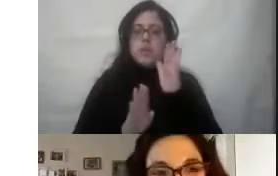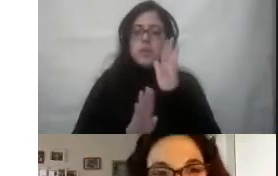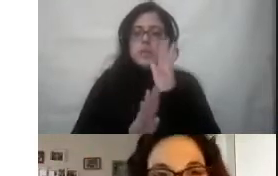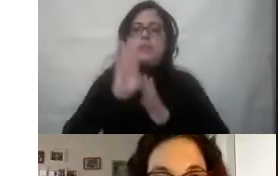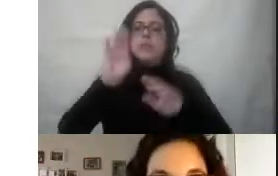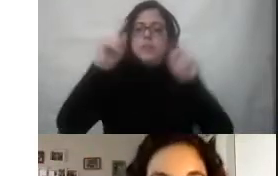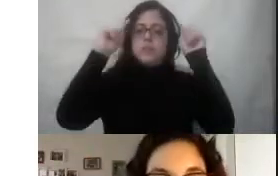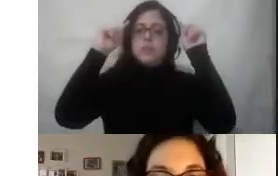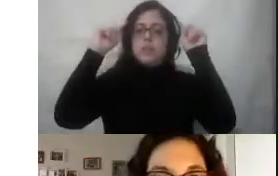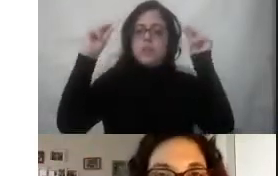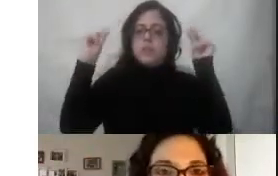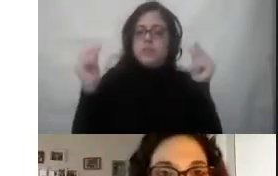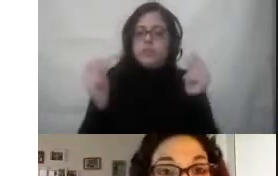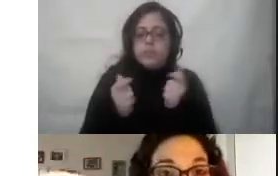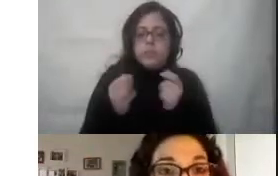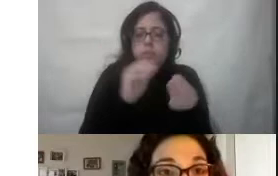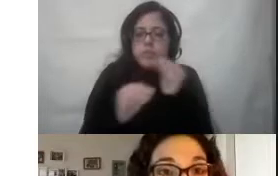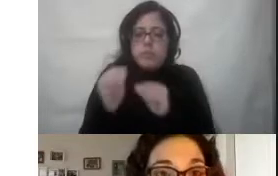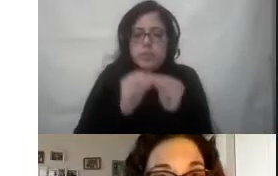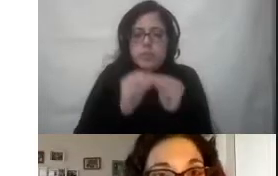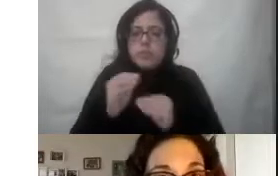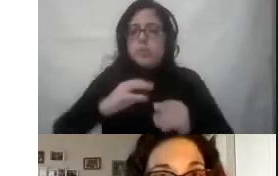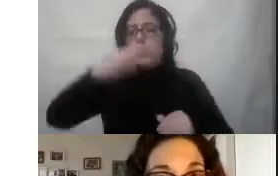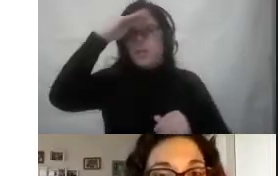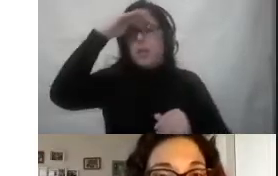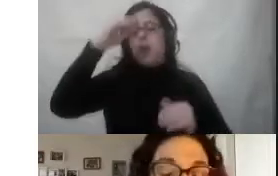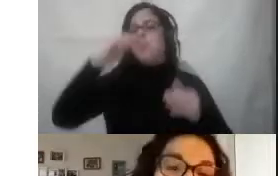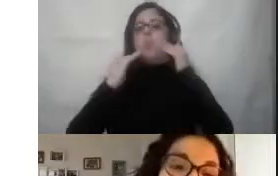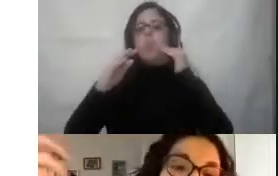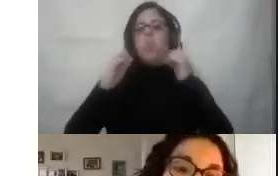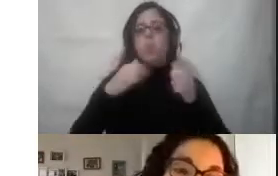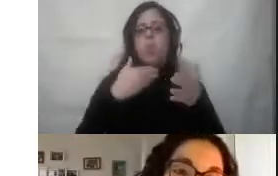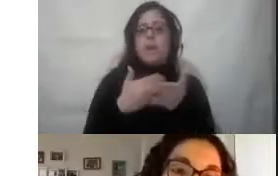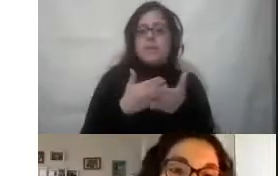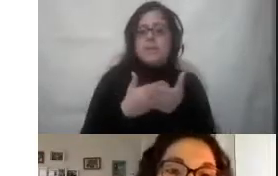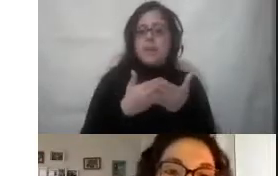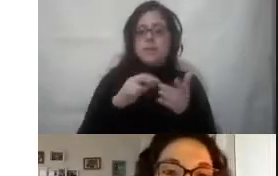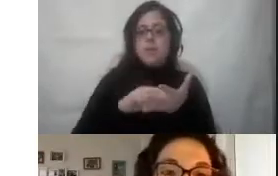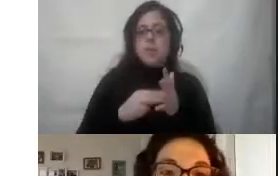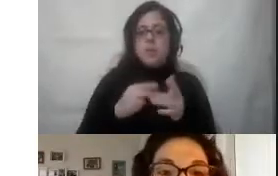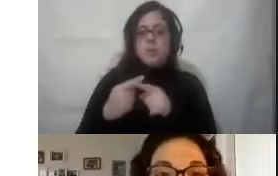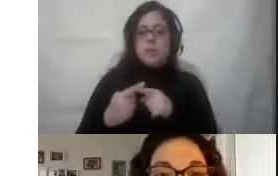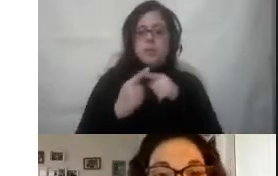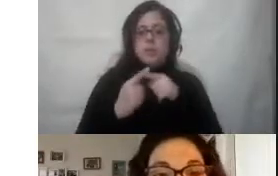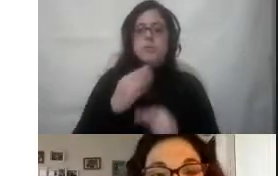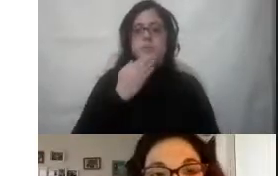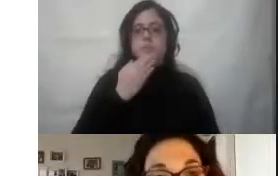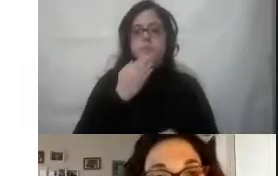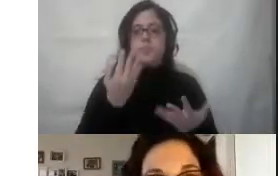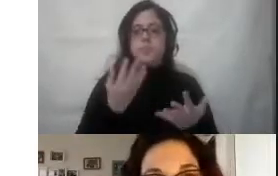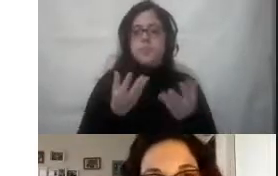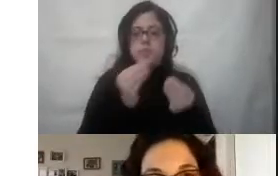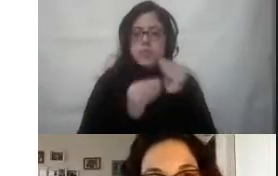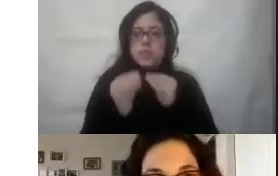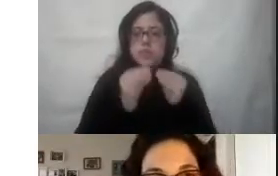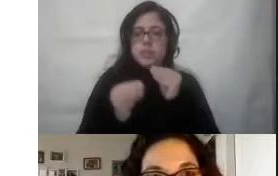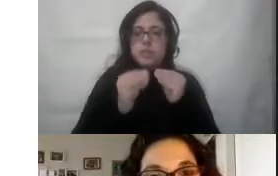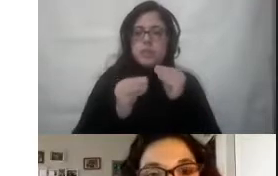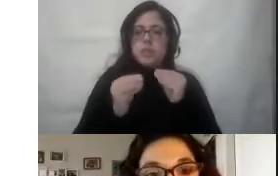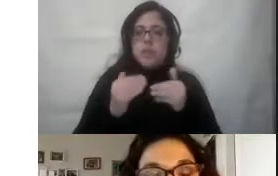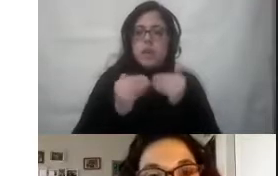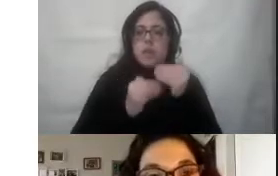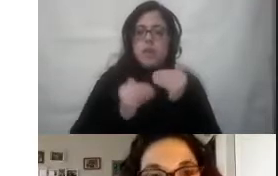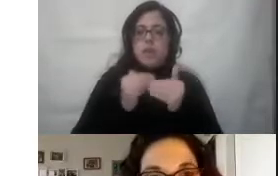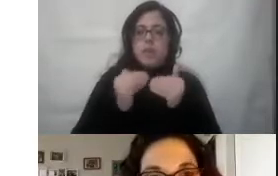una experiencia para que el niño se aproxime a esos problemas sociales. Por otra parte, diseñar e implementar esas experiencias. Bueno,